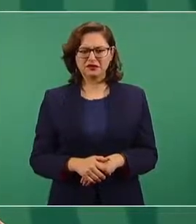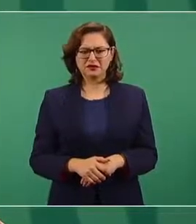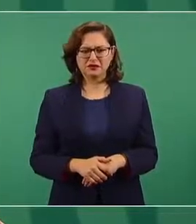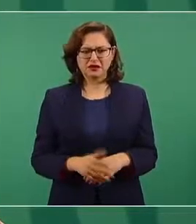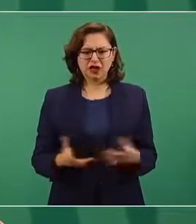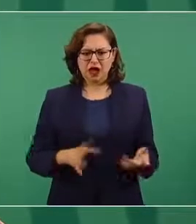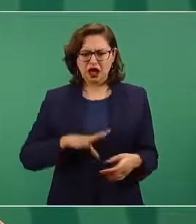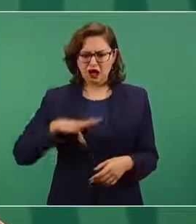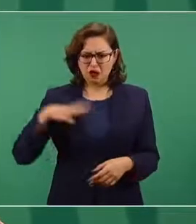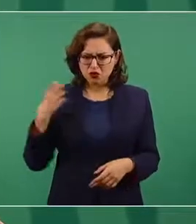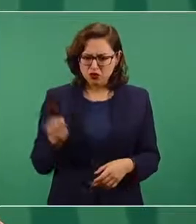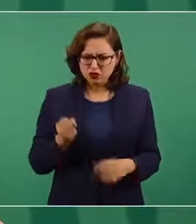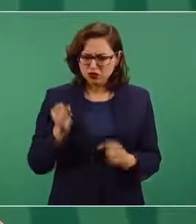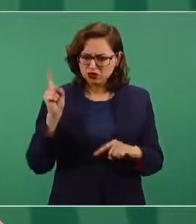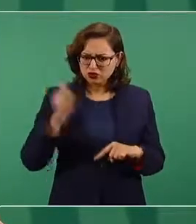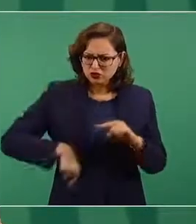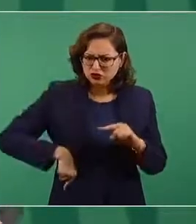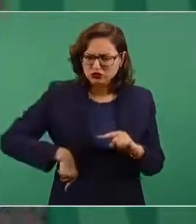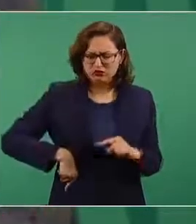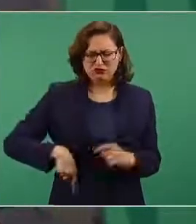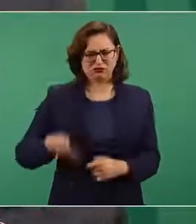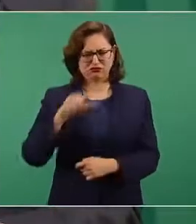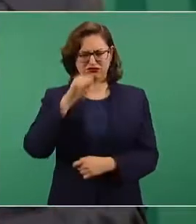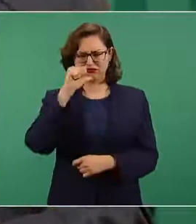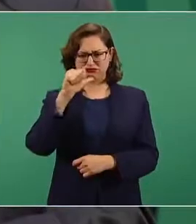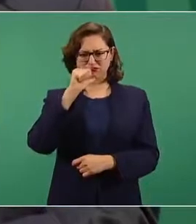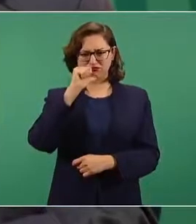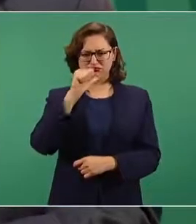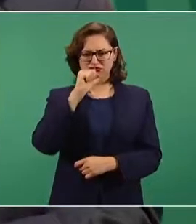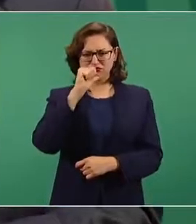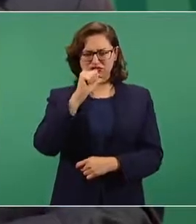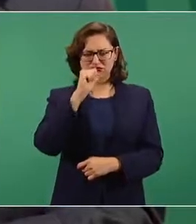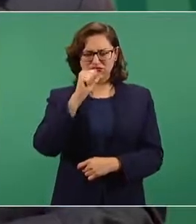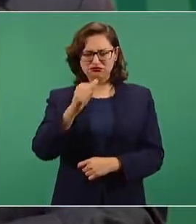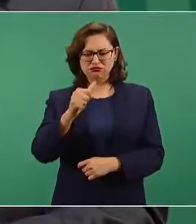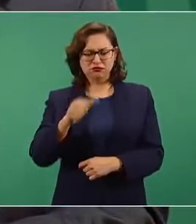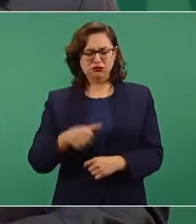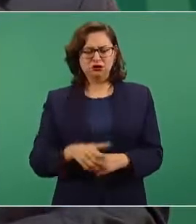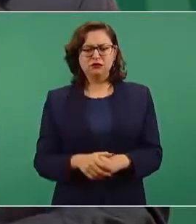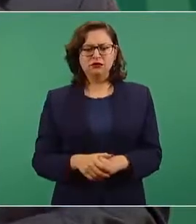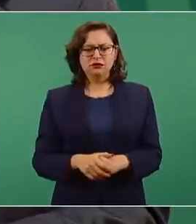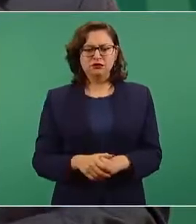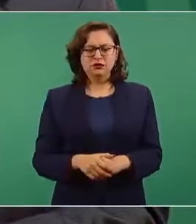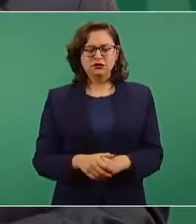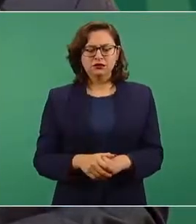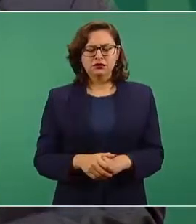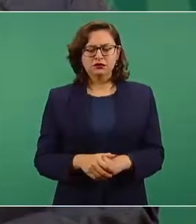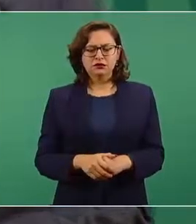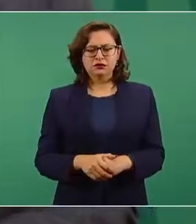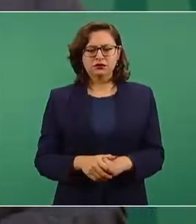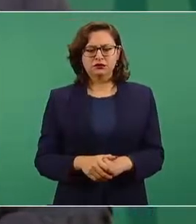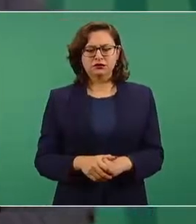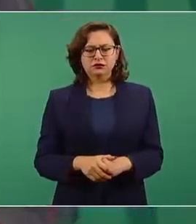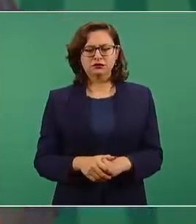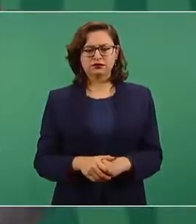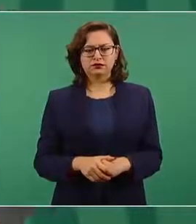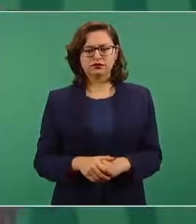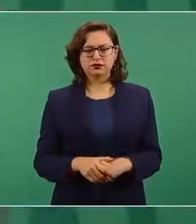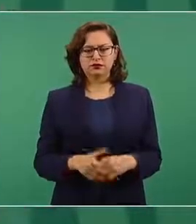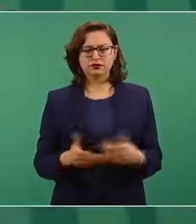ningún abuso, no va a haber